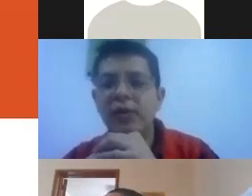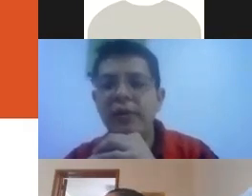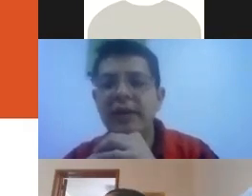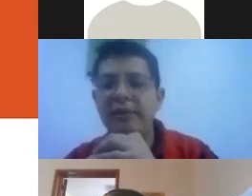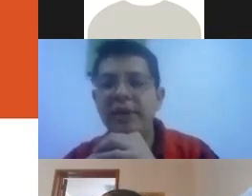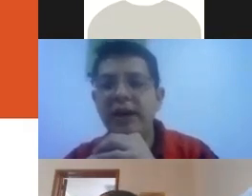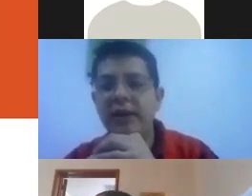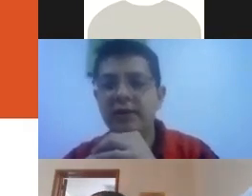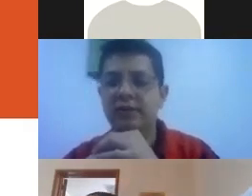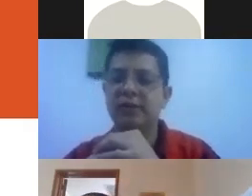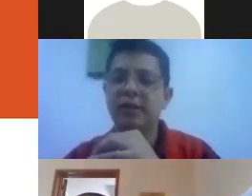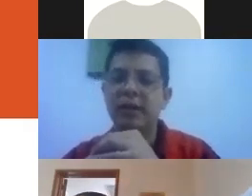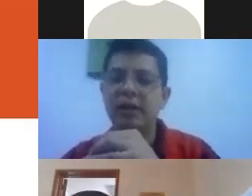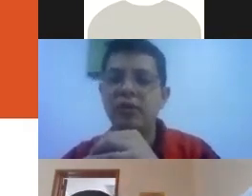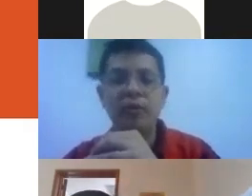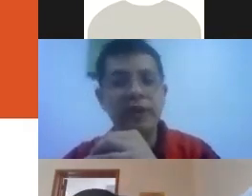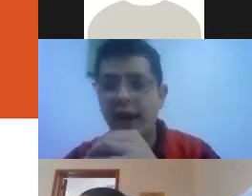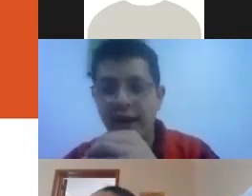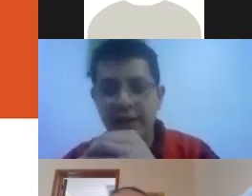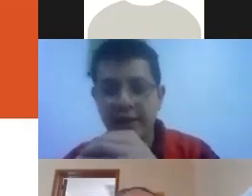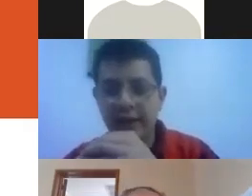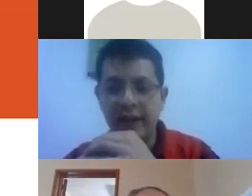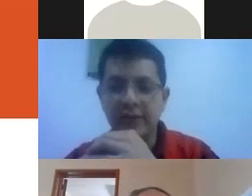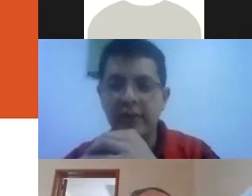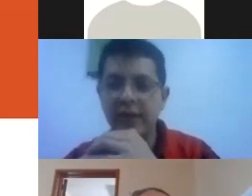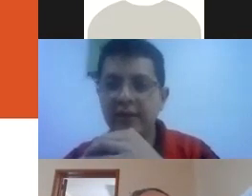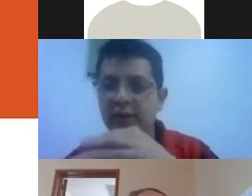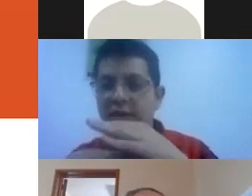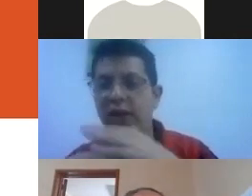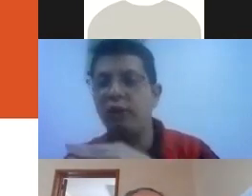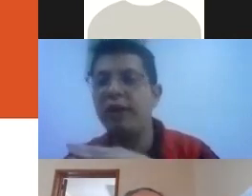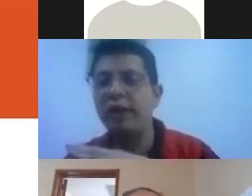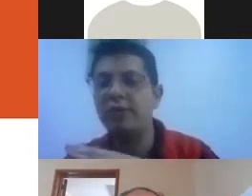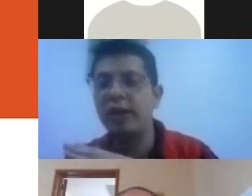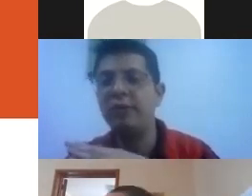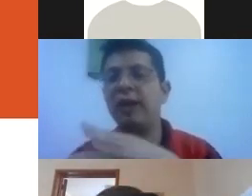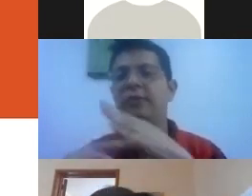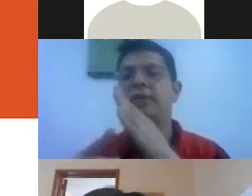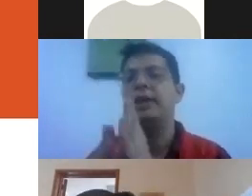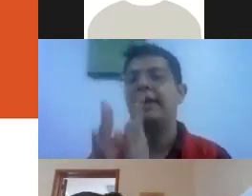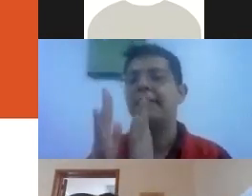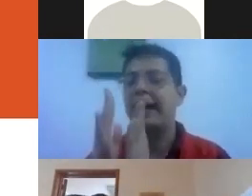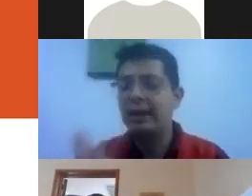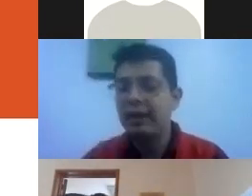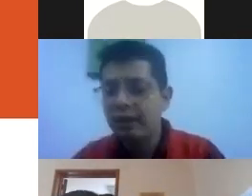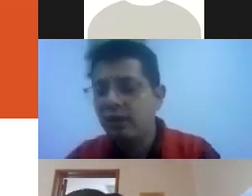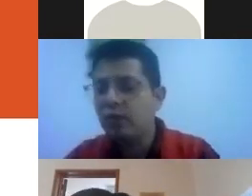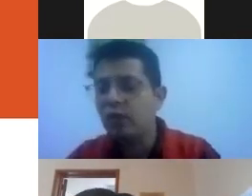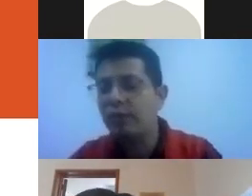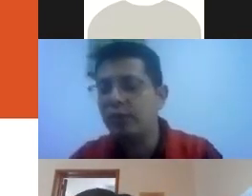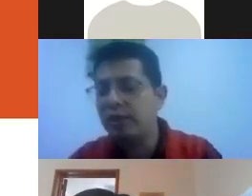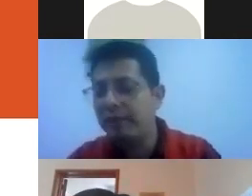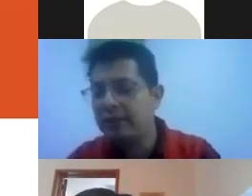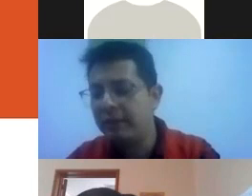la ropa ya está pegada, no voy a jalar esa tela, ¿ok? Lo que se quedó pegado, se quedó pegado. De aquí